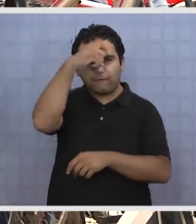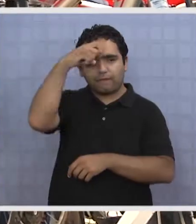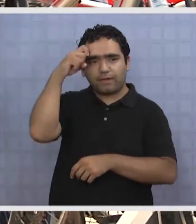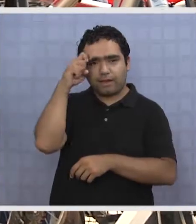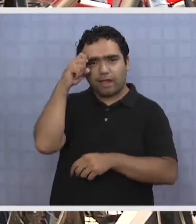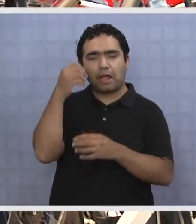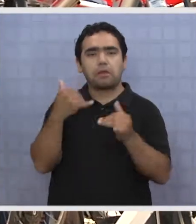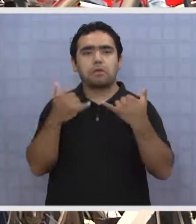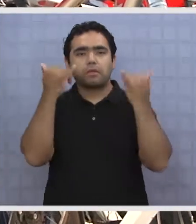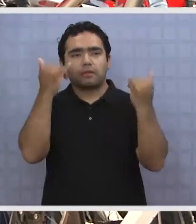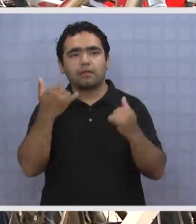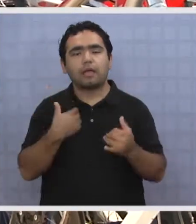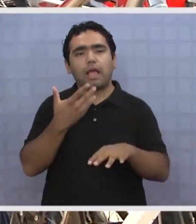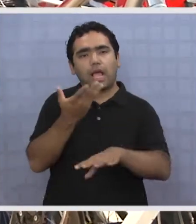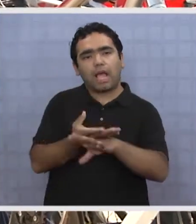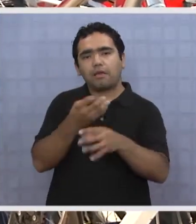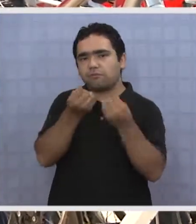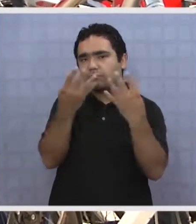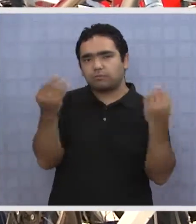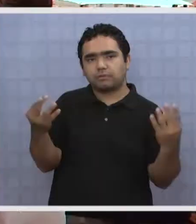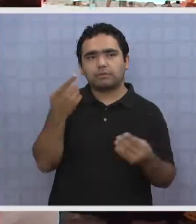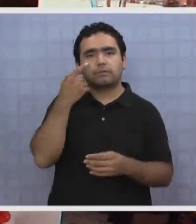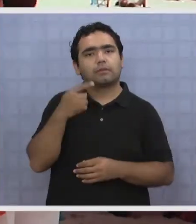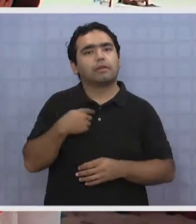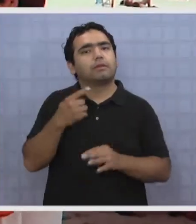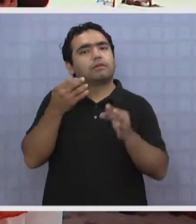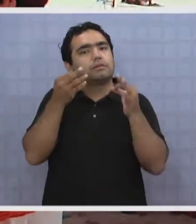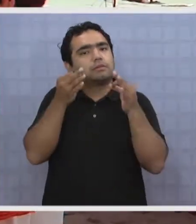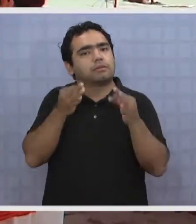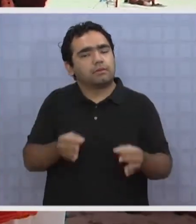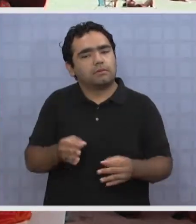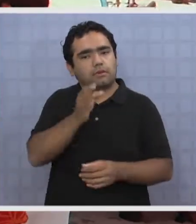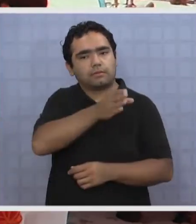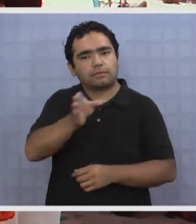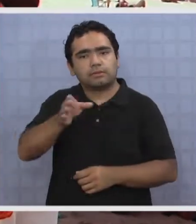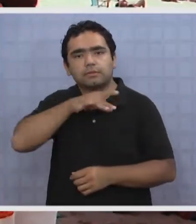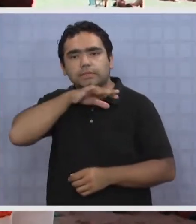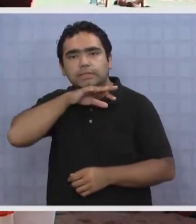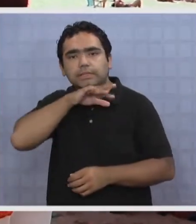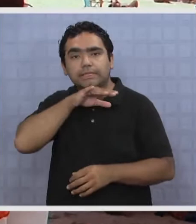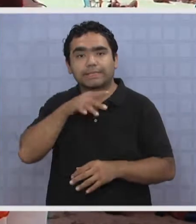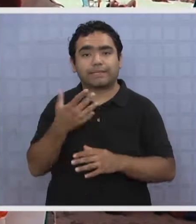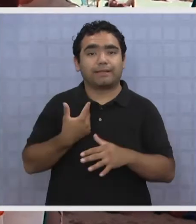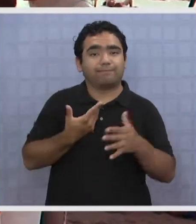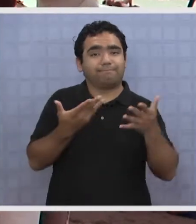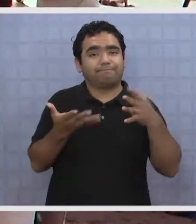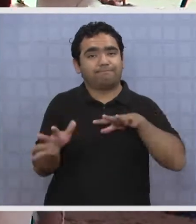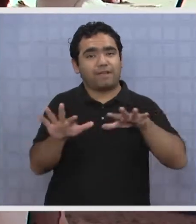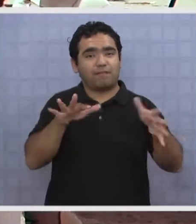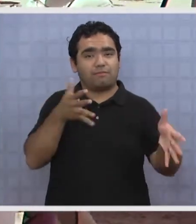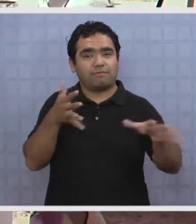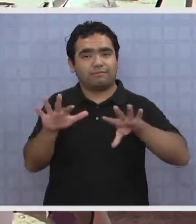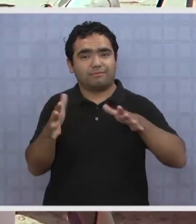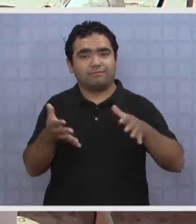nuestra ciudad crecen día a día. Sin embargo, la seguridad para los usuarios parece cojear.